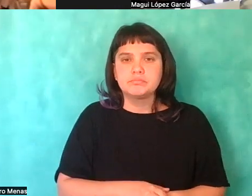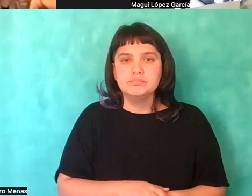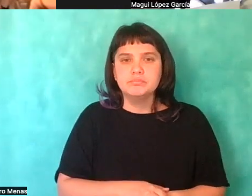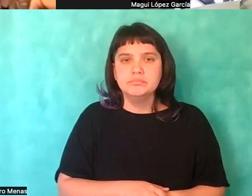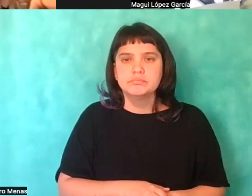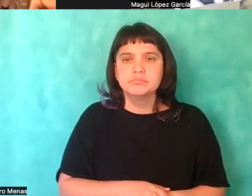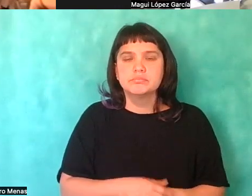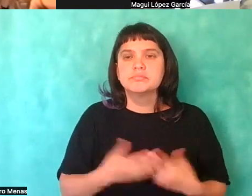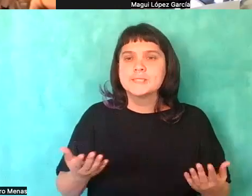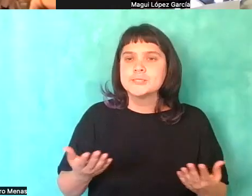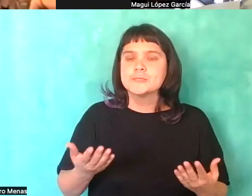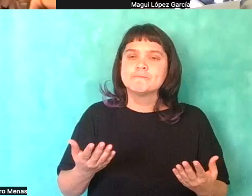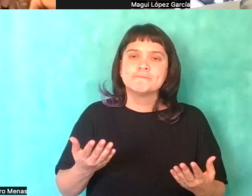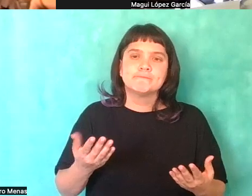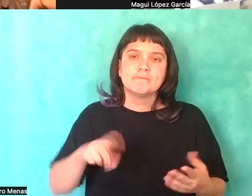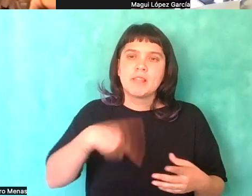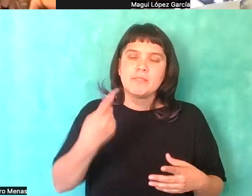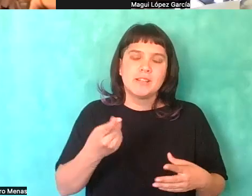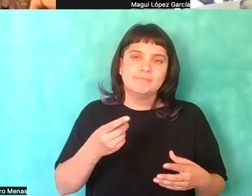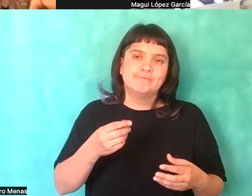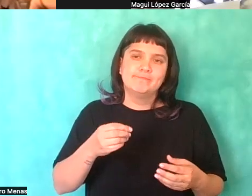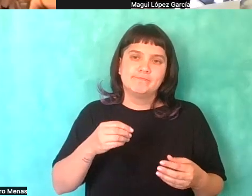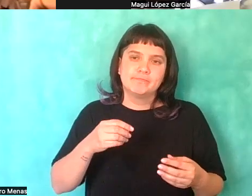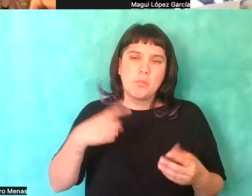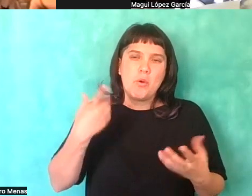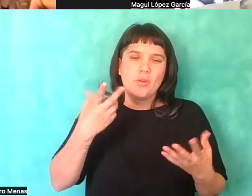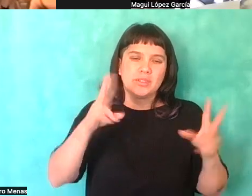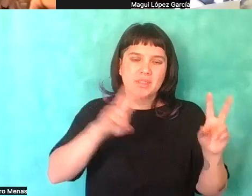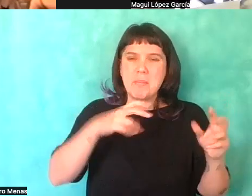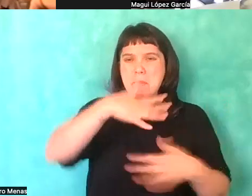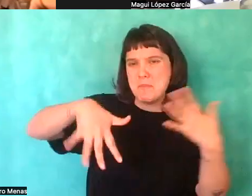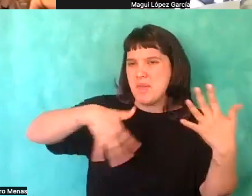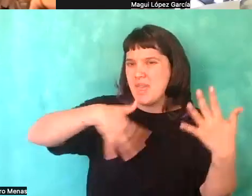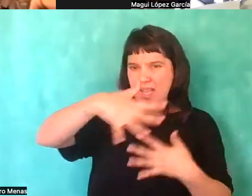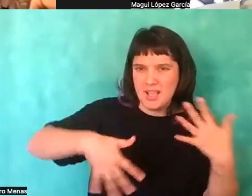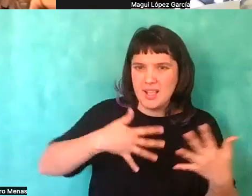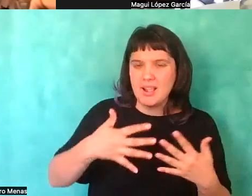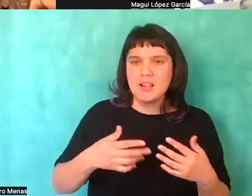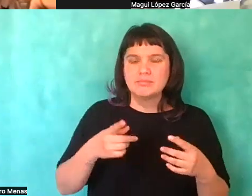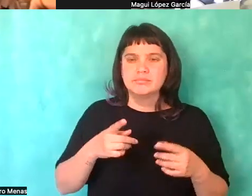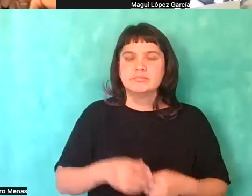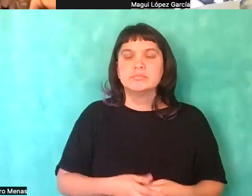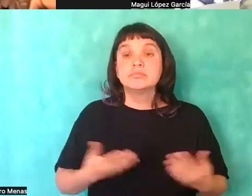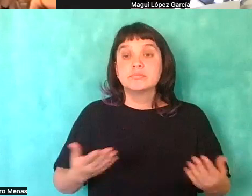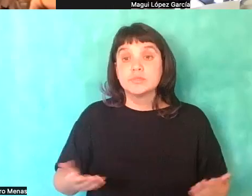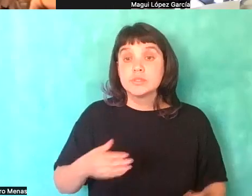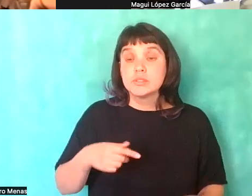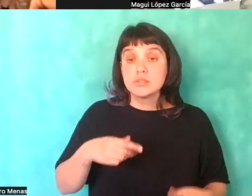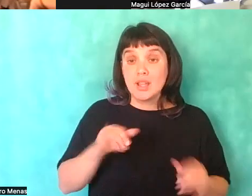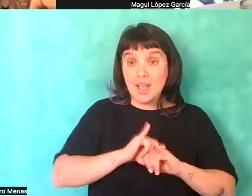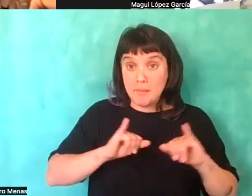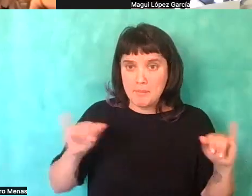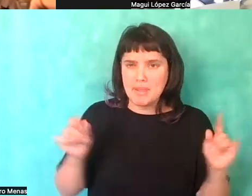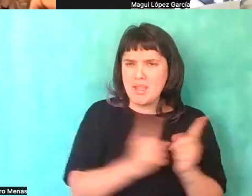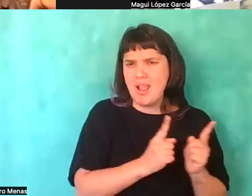en pantano, ¿sí? Porque es como que estamos hablando de distintas cosas, ¿sí? Entonces, bueno, fue una campaña